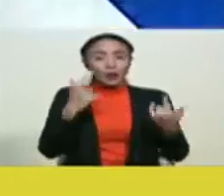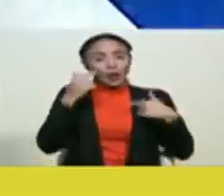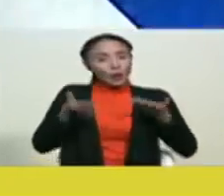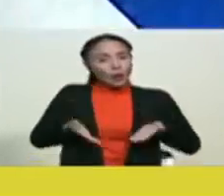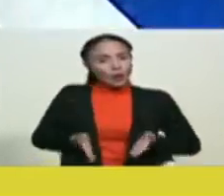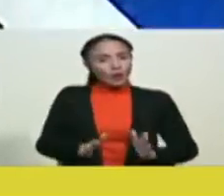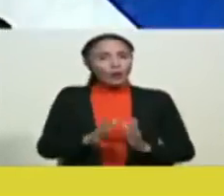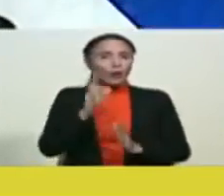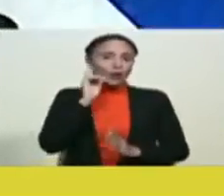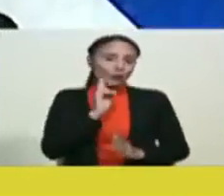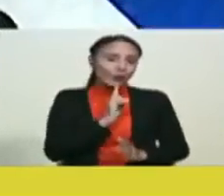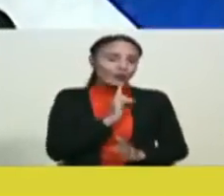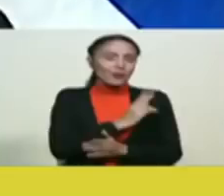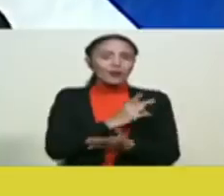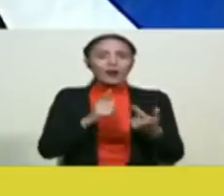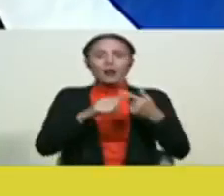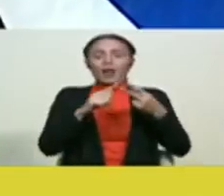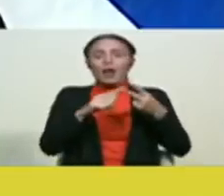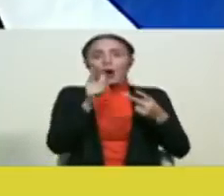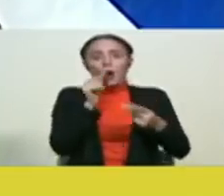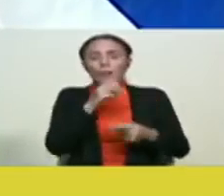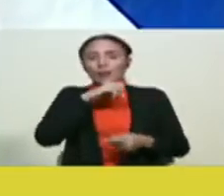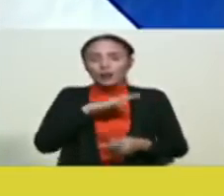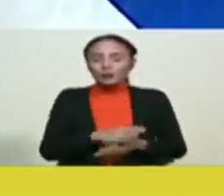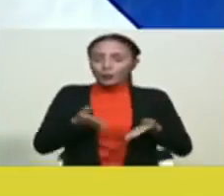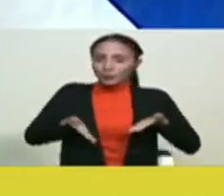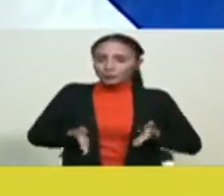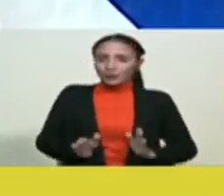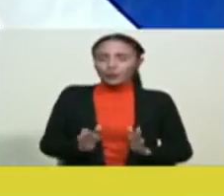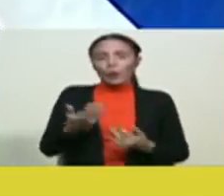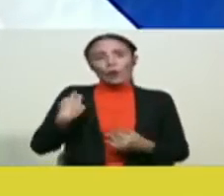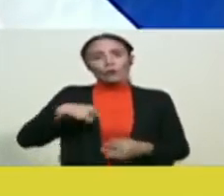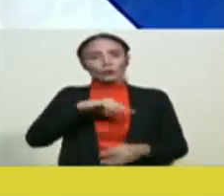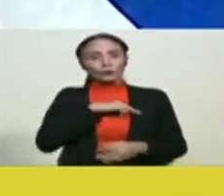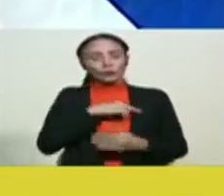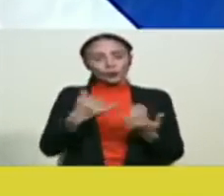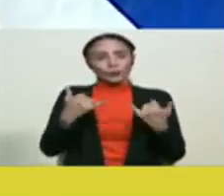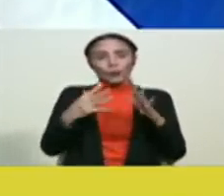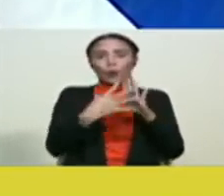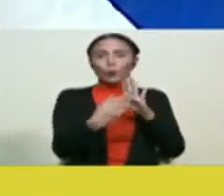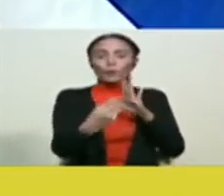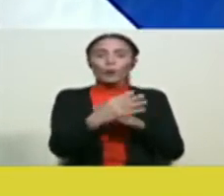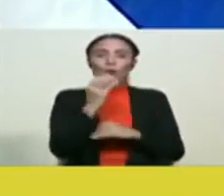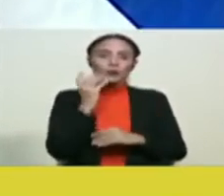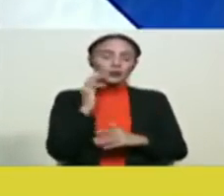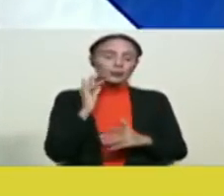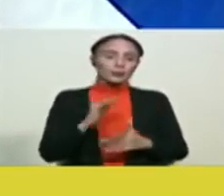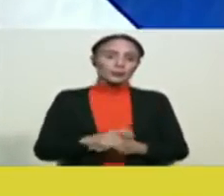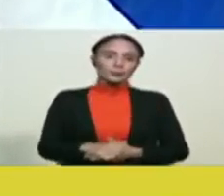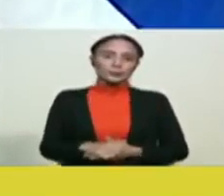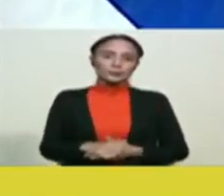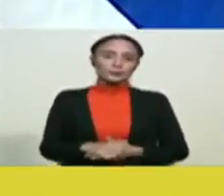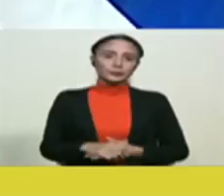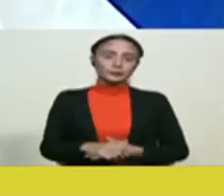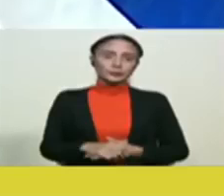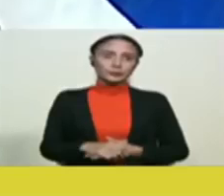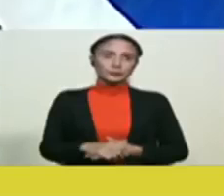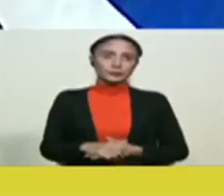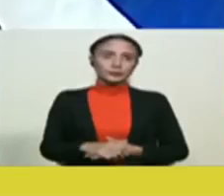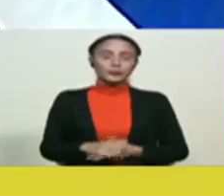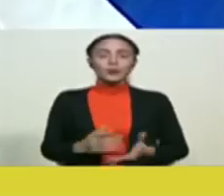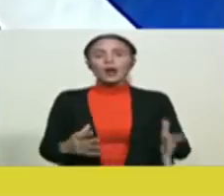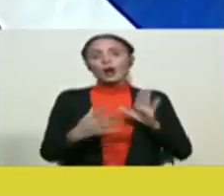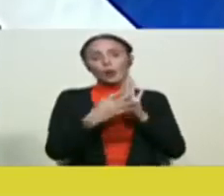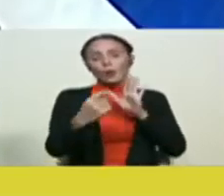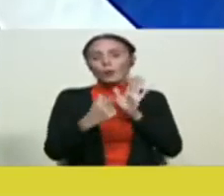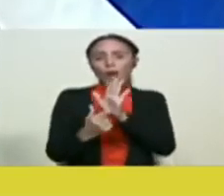de bolívar y de mártir si los hijos de fidel y de